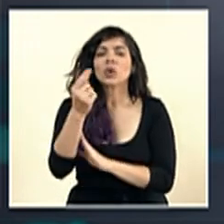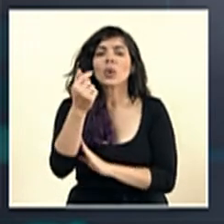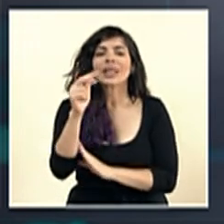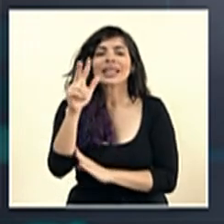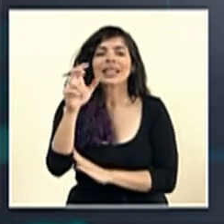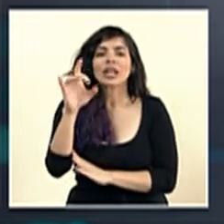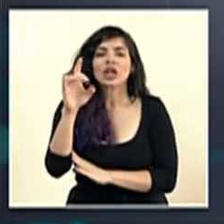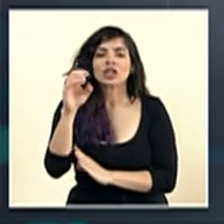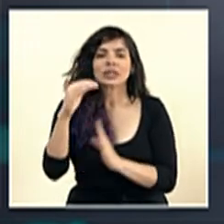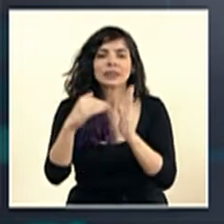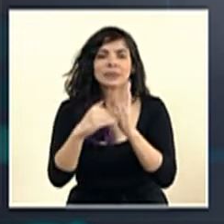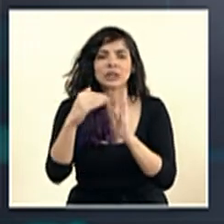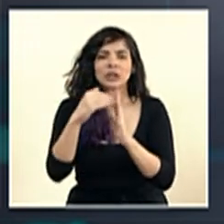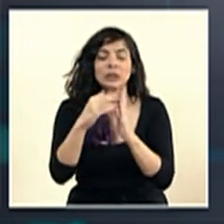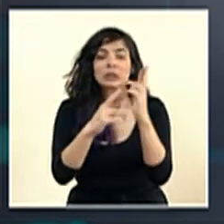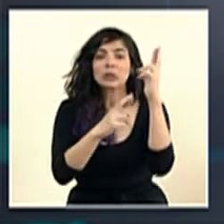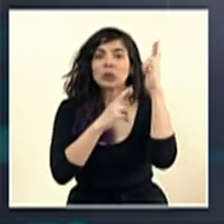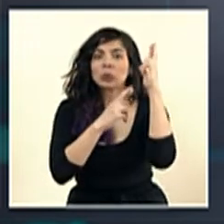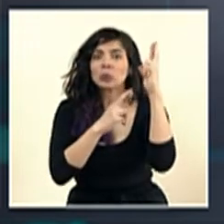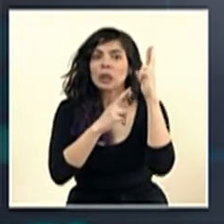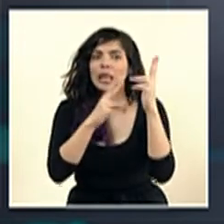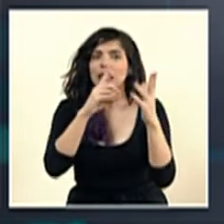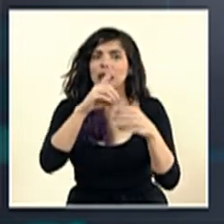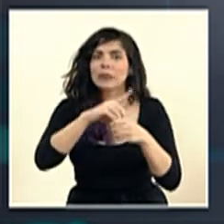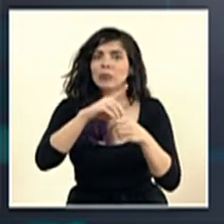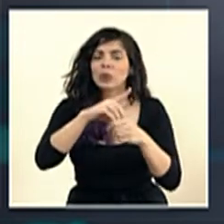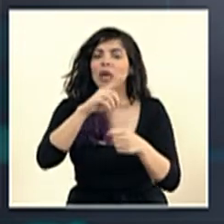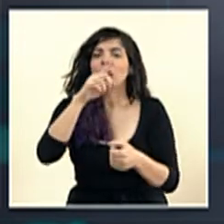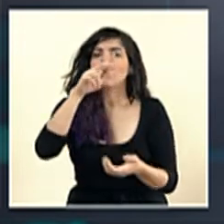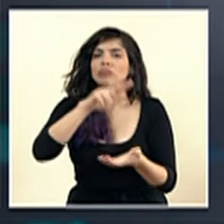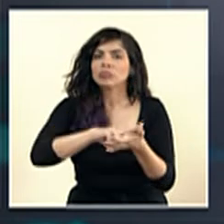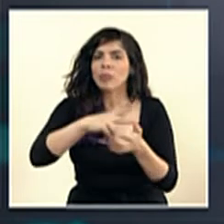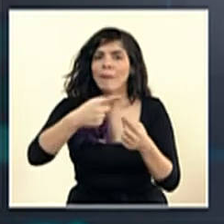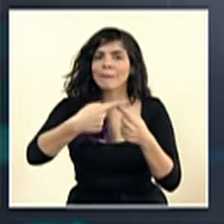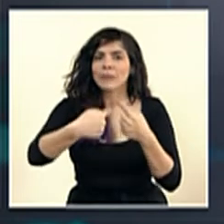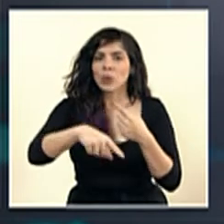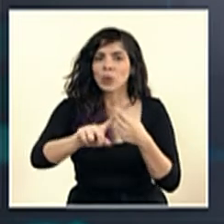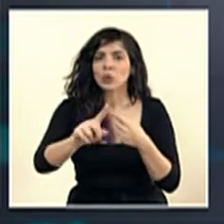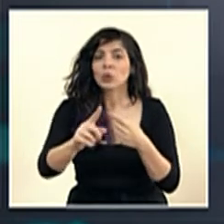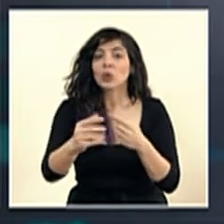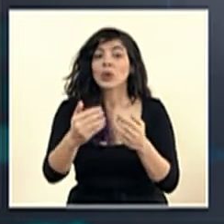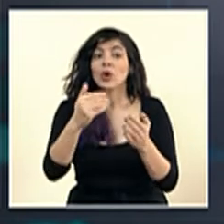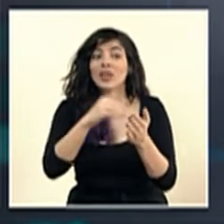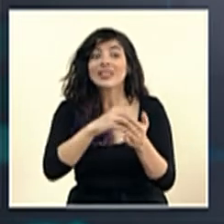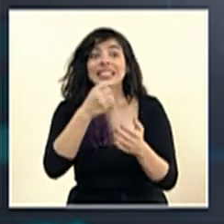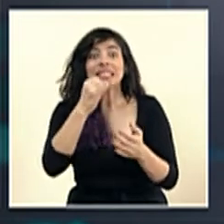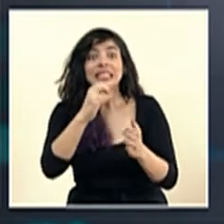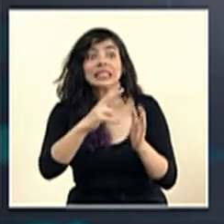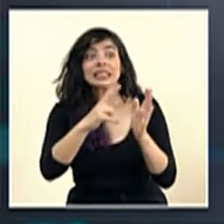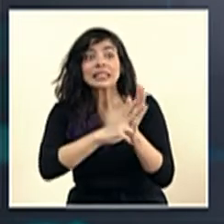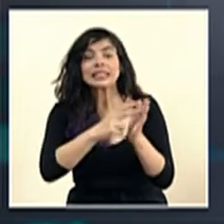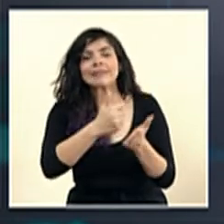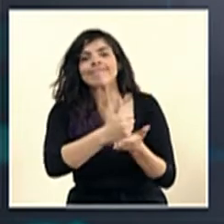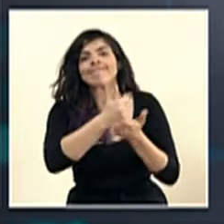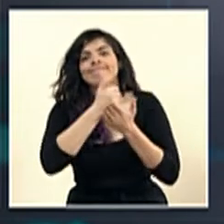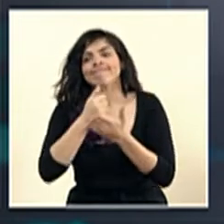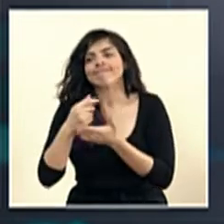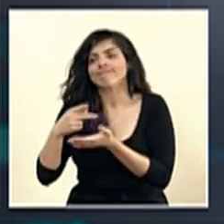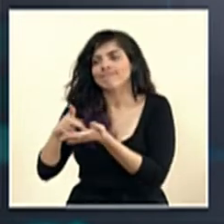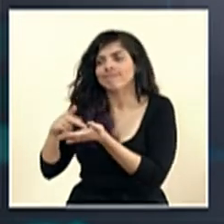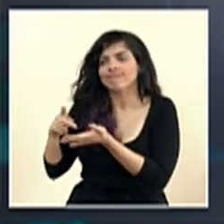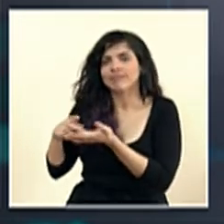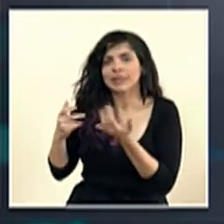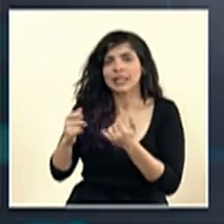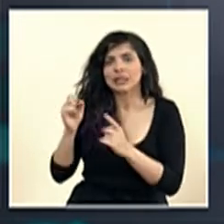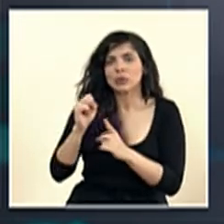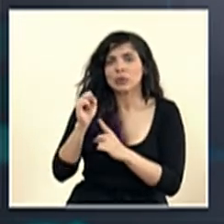380 millones. Ojalá los diputados lo aprueben pronto y de nuevo eso nos permite financiar la situación.